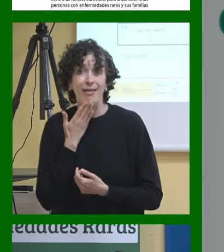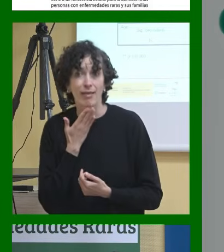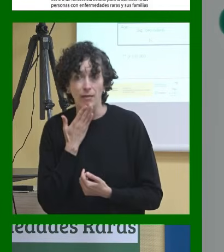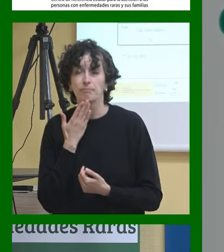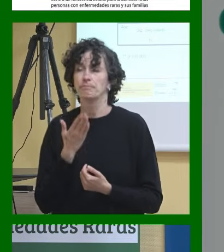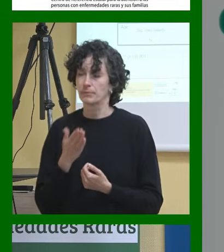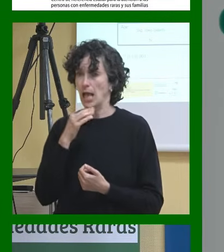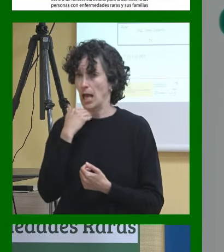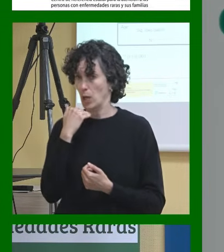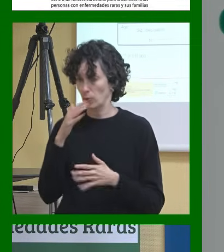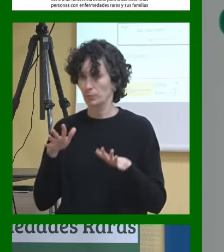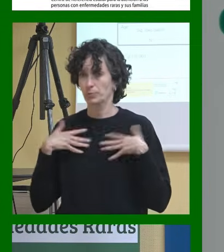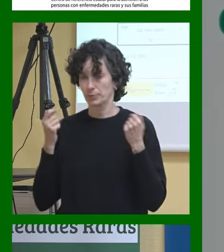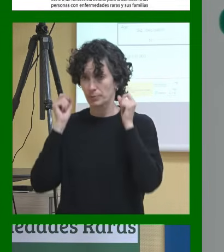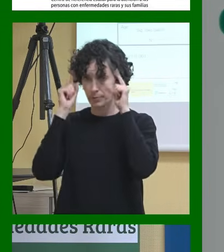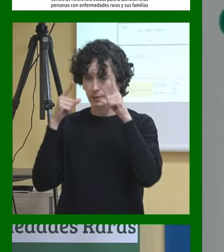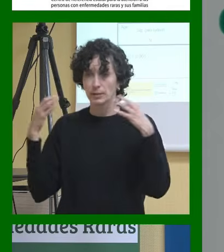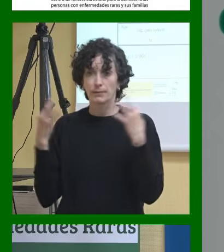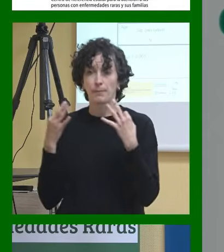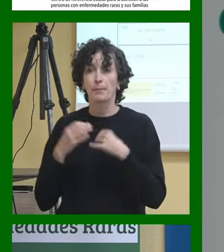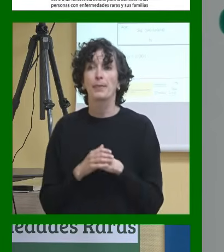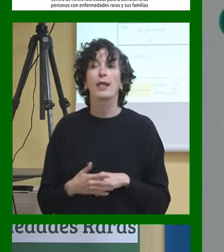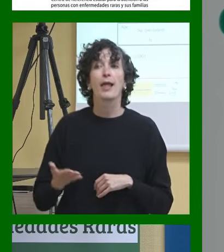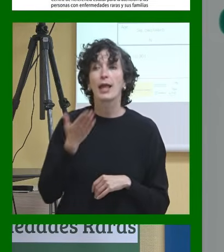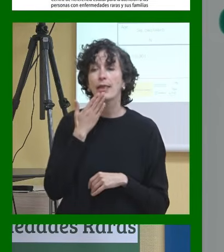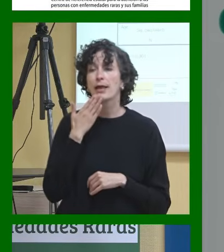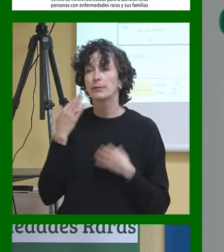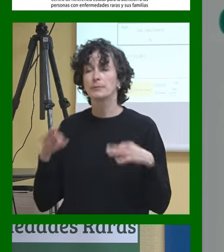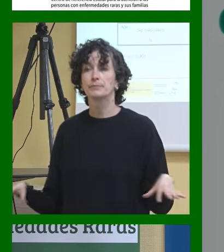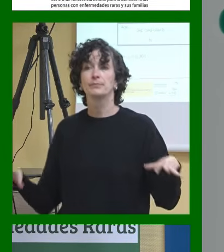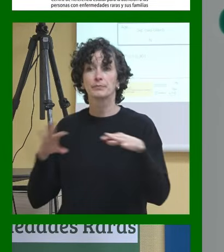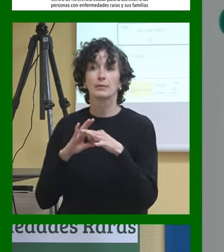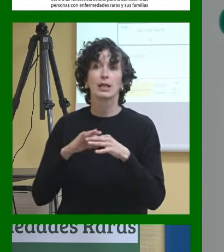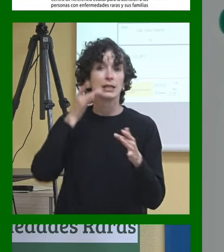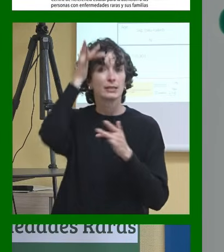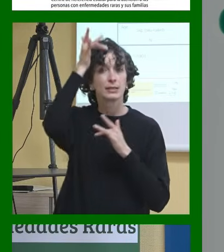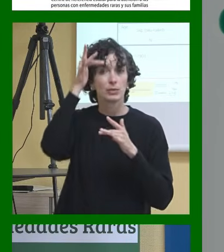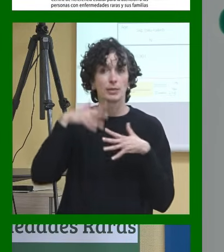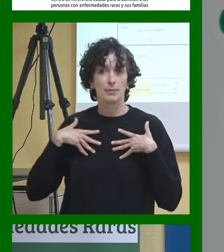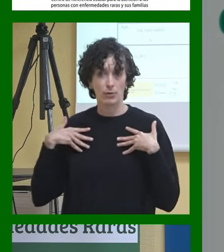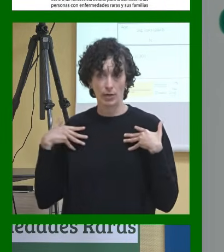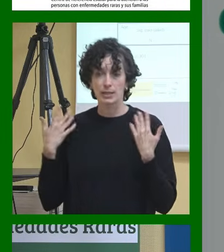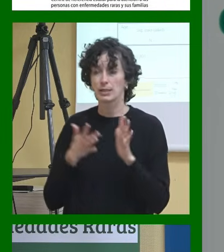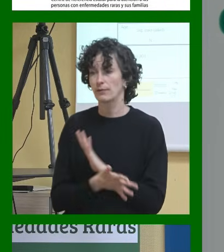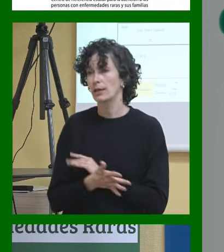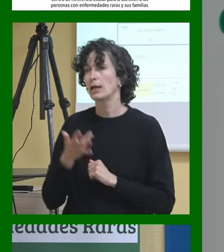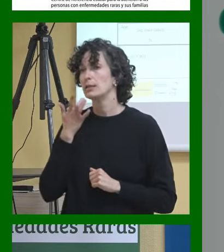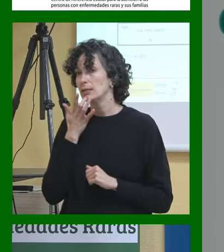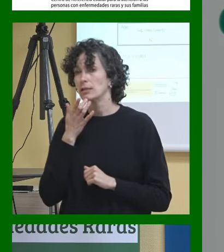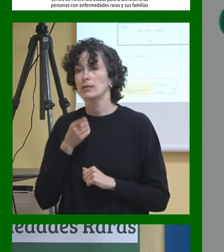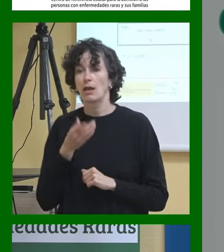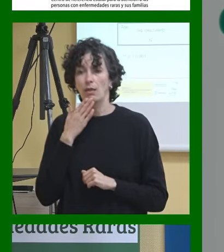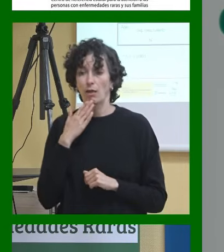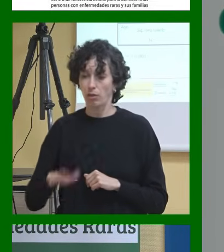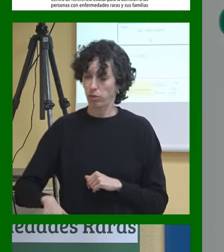bastante sorprendente. Vimos que la edad correlacionaba con los síntomas emocionales. Es decir, que a medida que aumentaba la